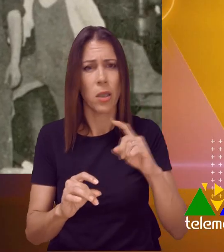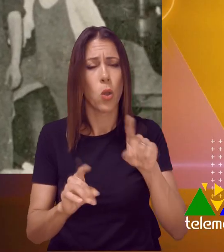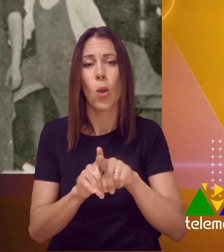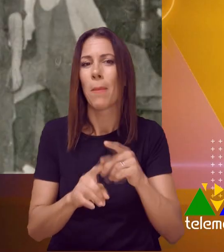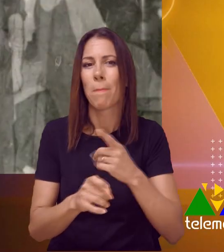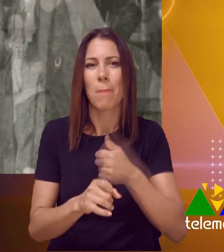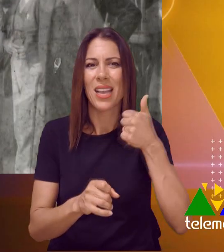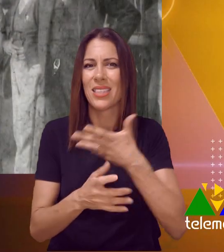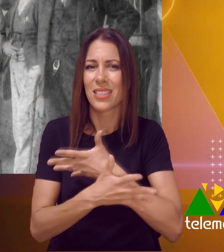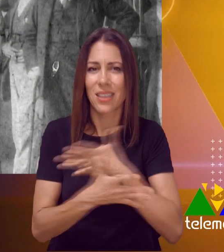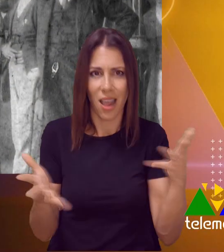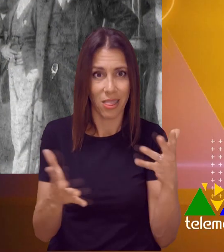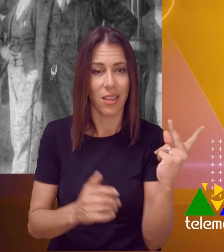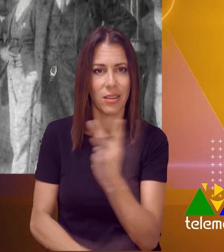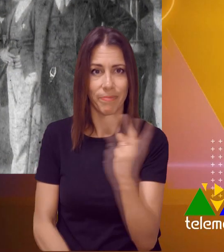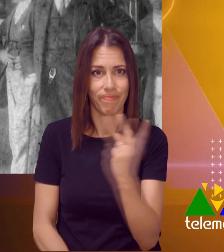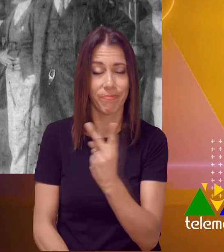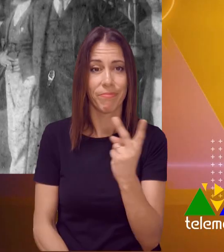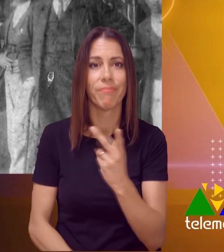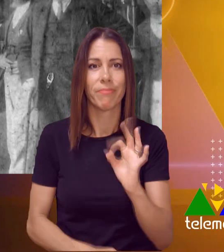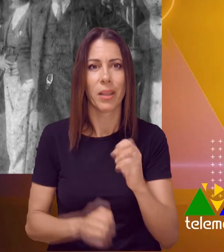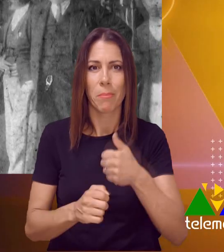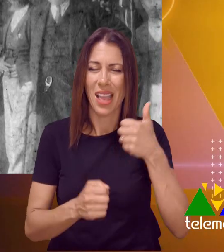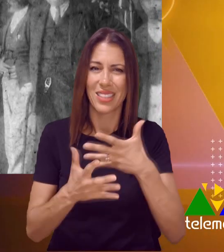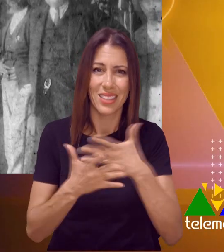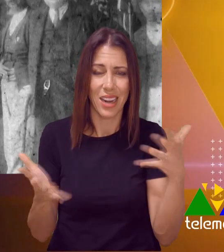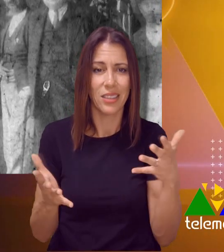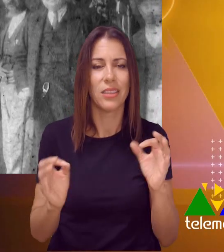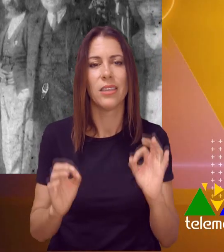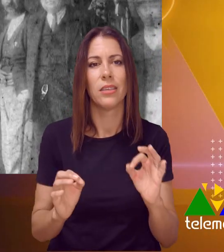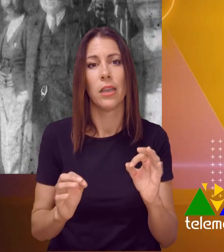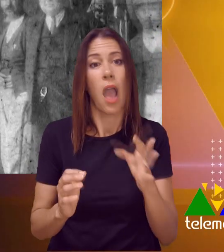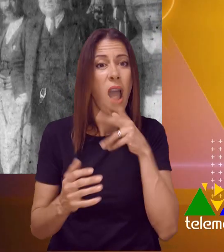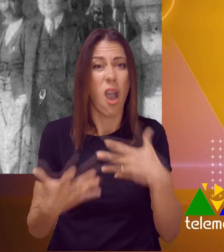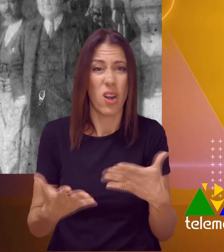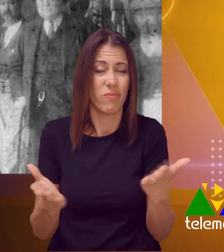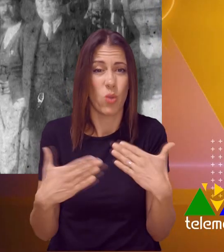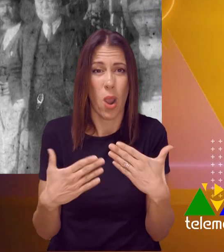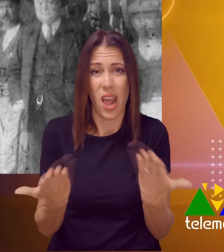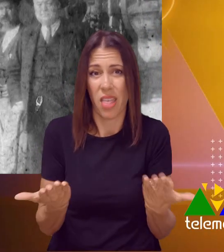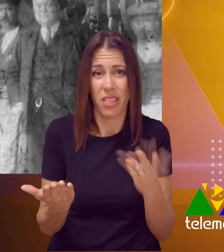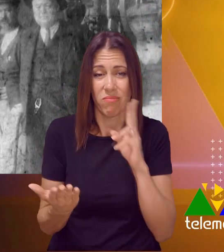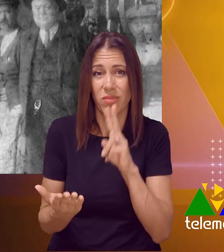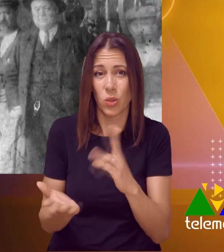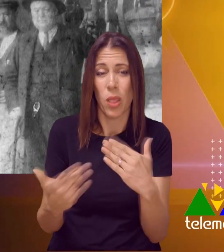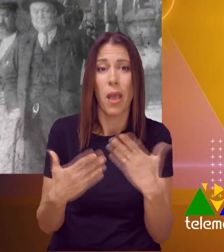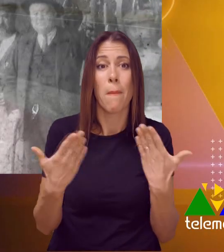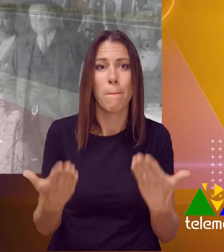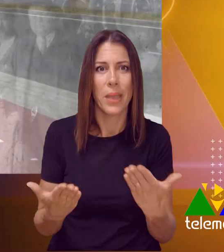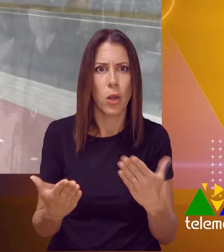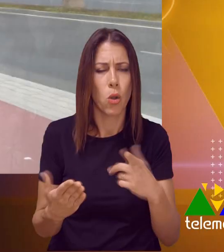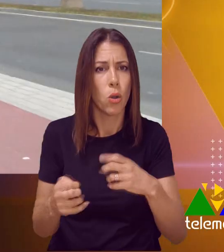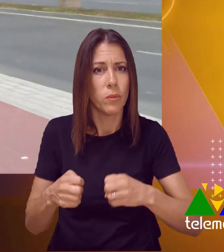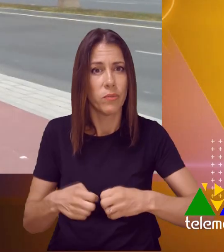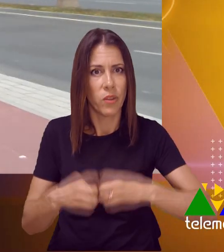grandes, el Pilar y esta. Fueron las fábricas más. Hoy no ha quedado nada, aquí no se ha mantenido nada. Estuvo los